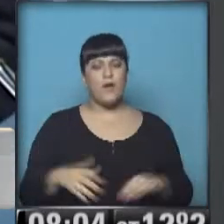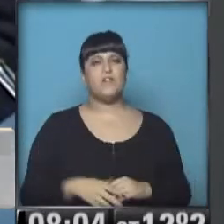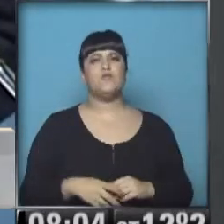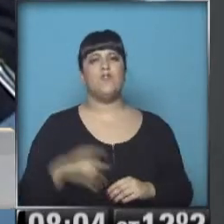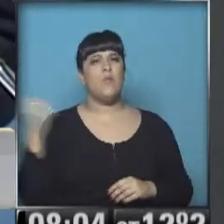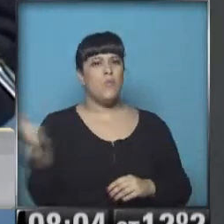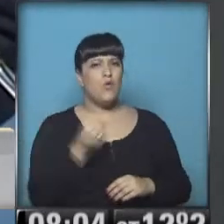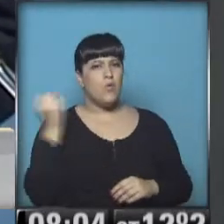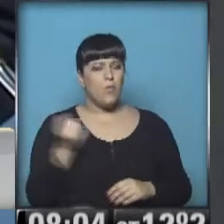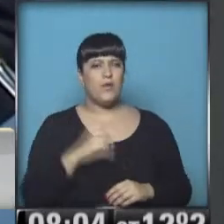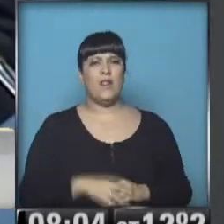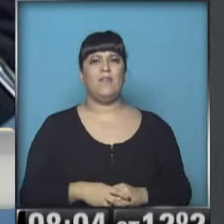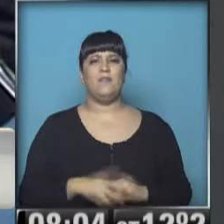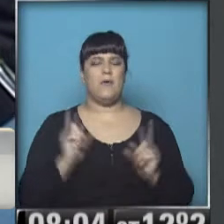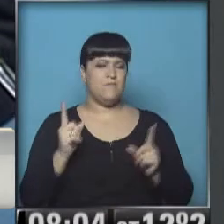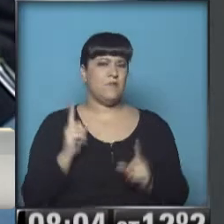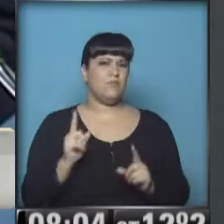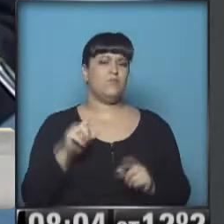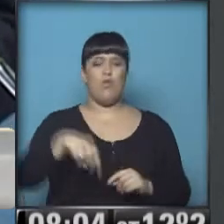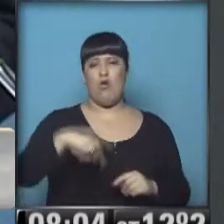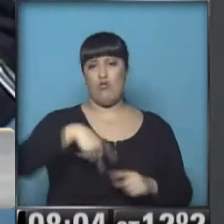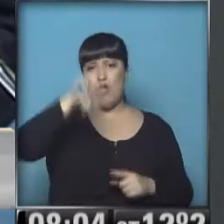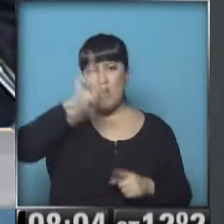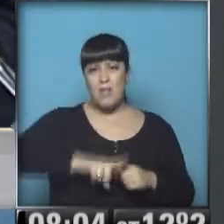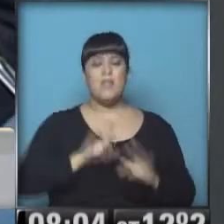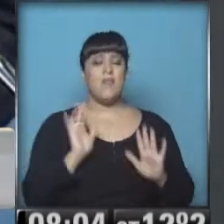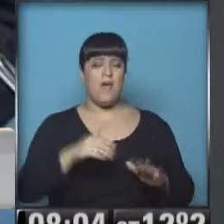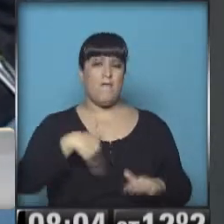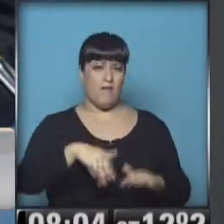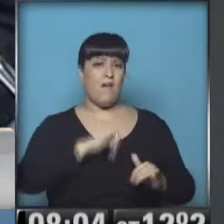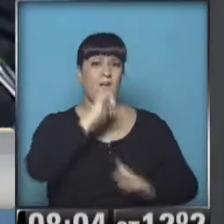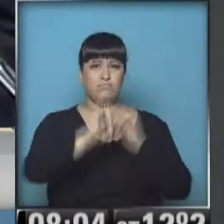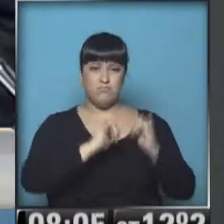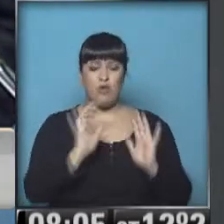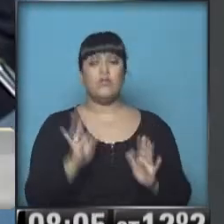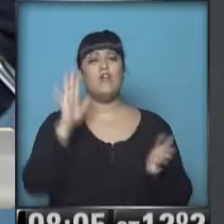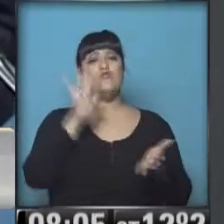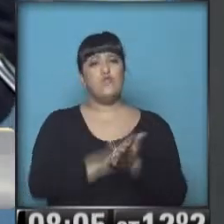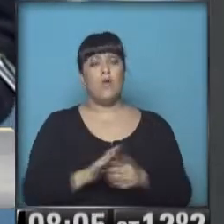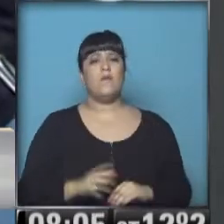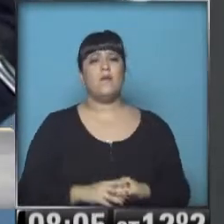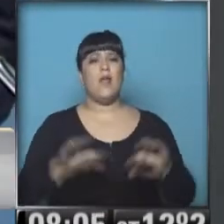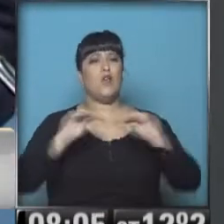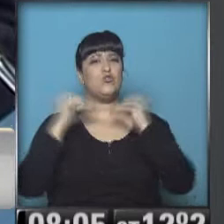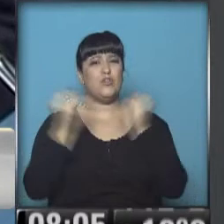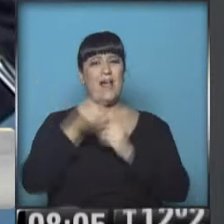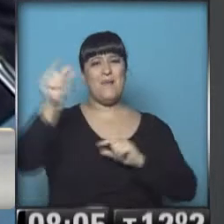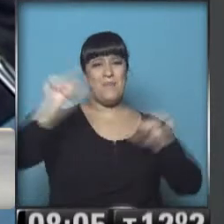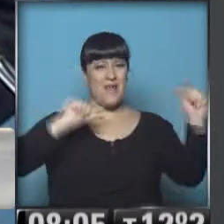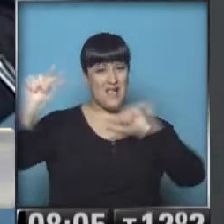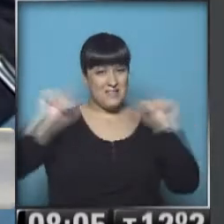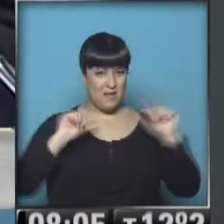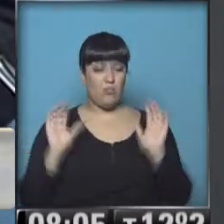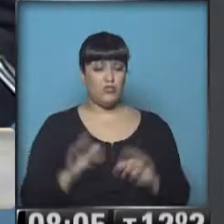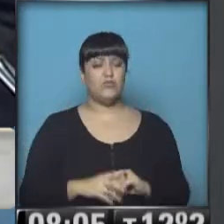trascendencia lo que vamos a tratar en el día de hoy respecto al flujo total de préstamos aprobados y